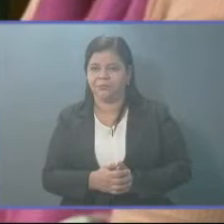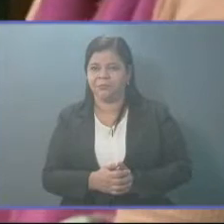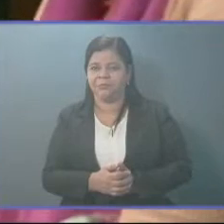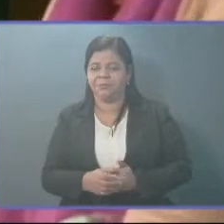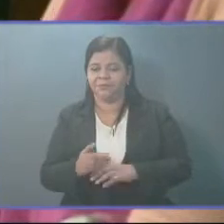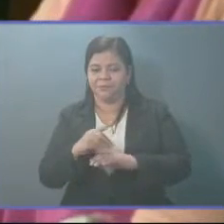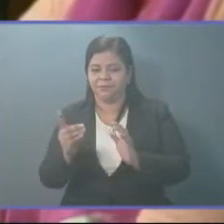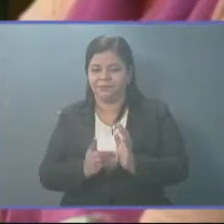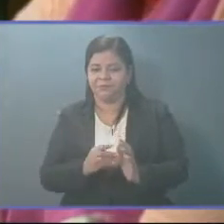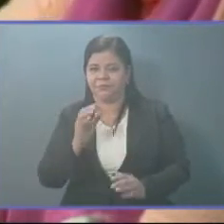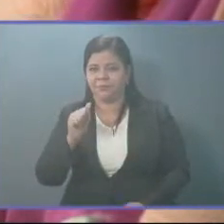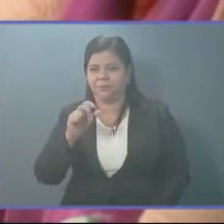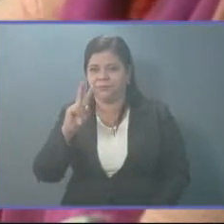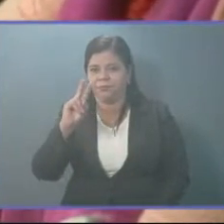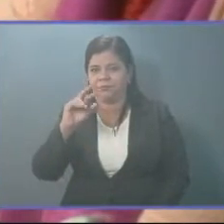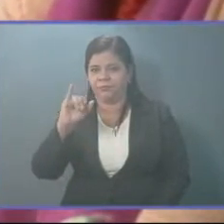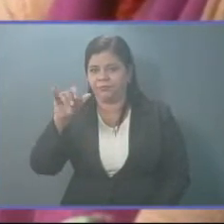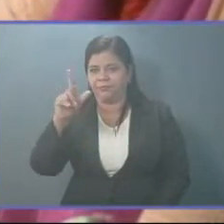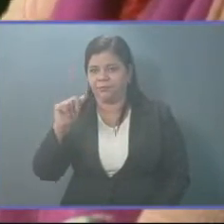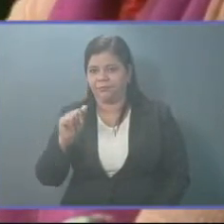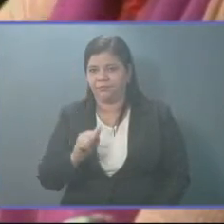Diputada Odilia Ayala tiene la palabra.